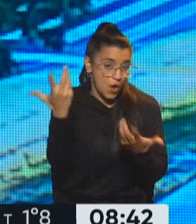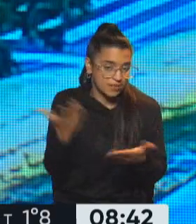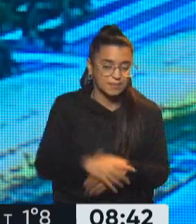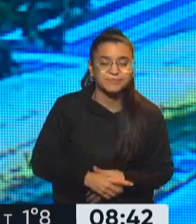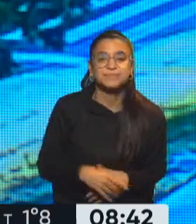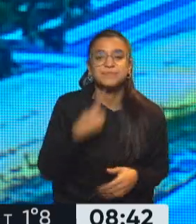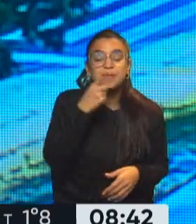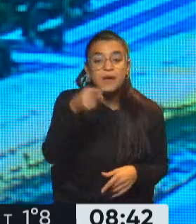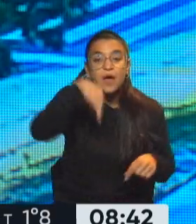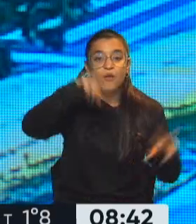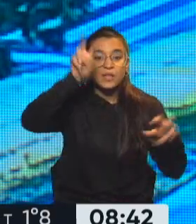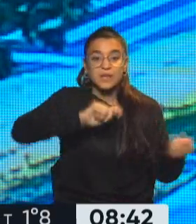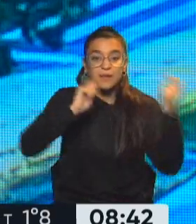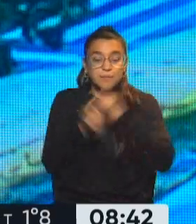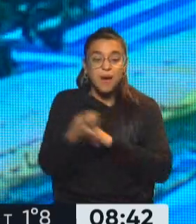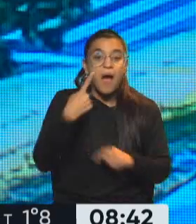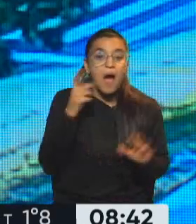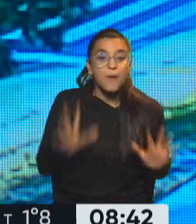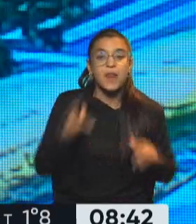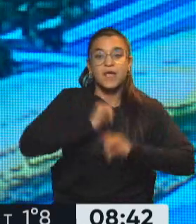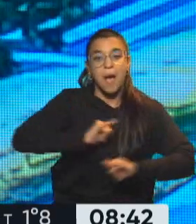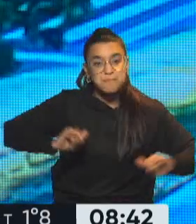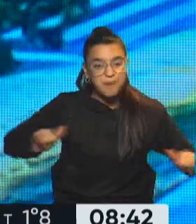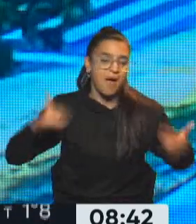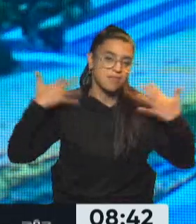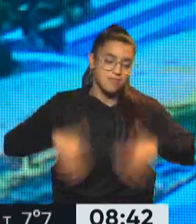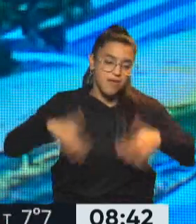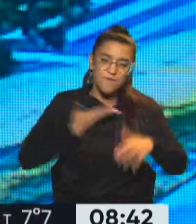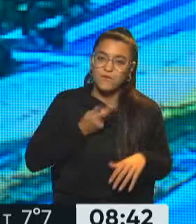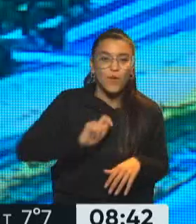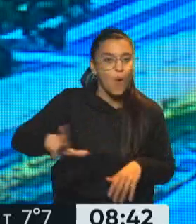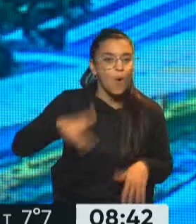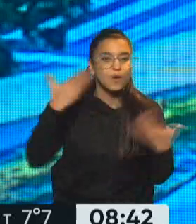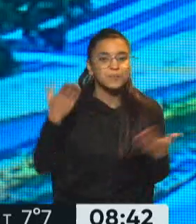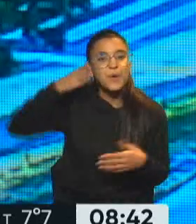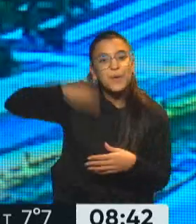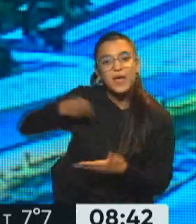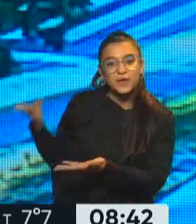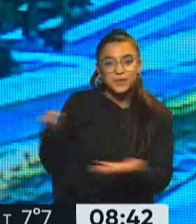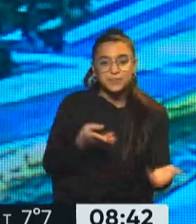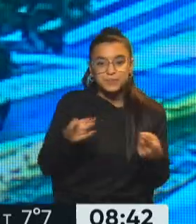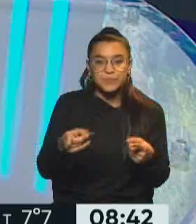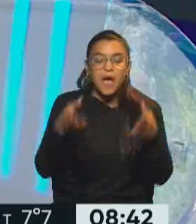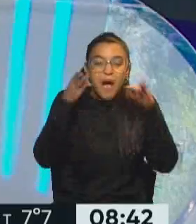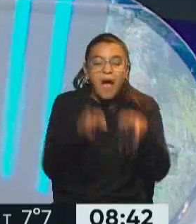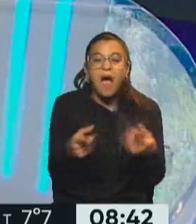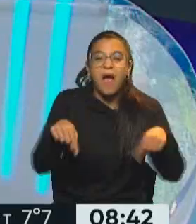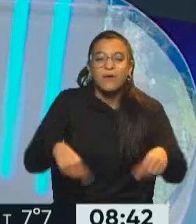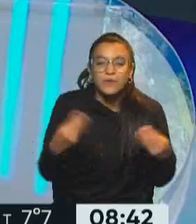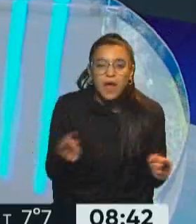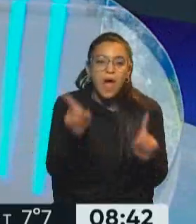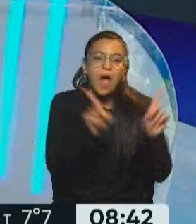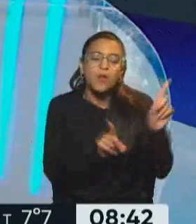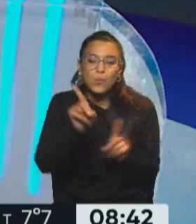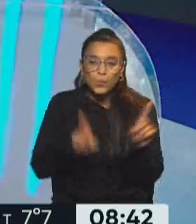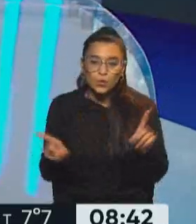Vemos ahora de tema y nos ocupamos, a ver, de la campaña a pleno, con todo, con Verónica Urrielabeiti. A ver, nos metemos en algunos